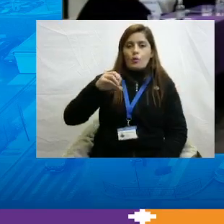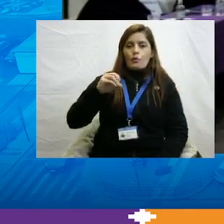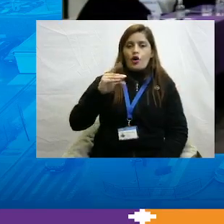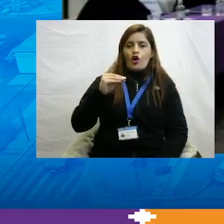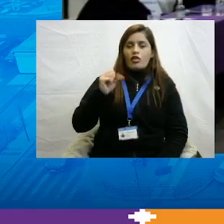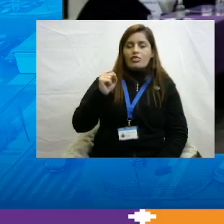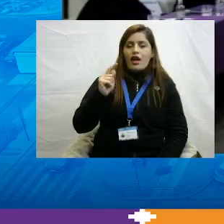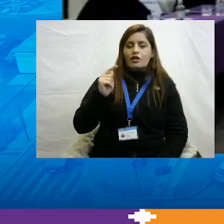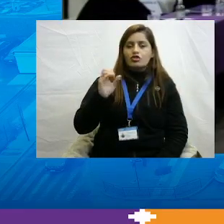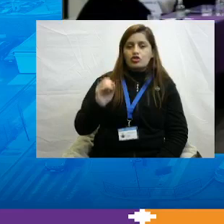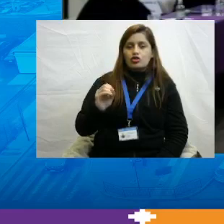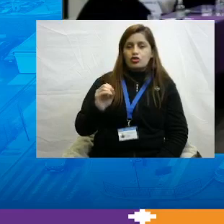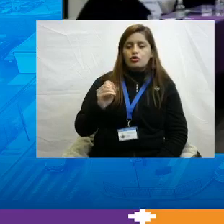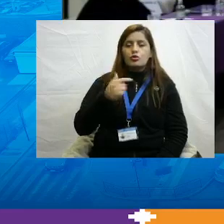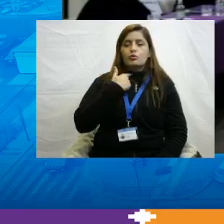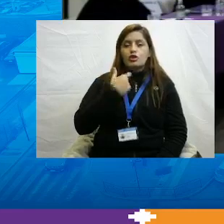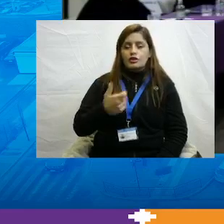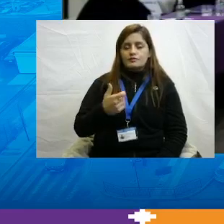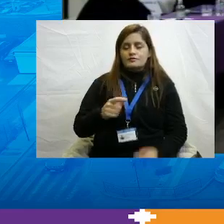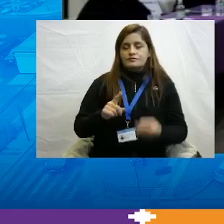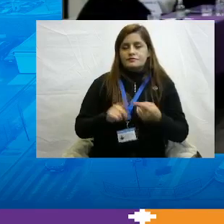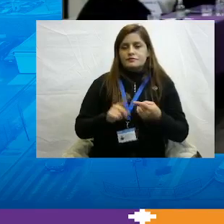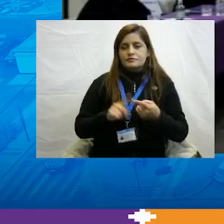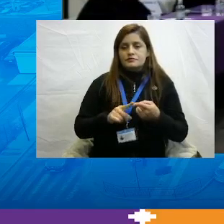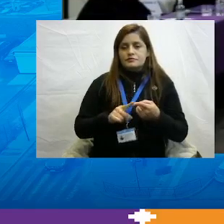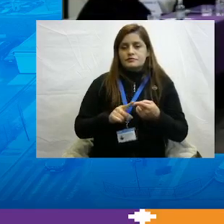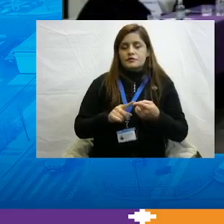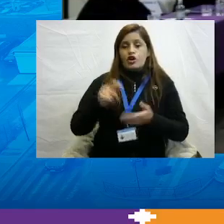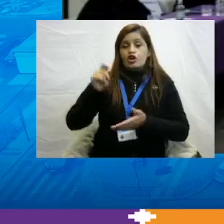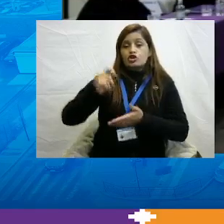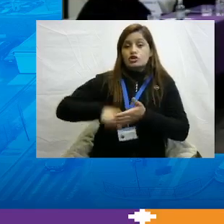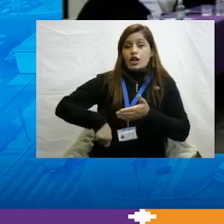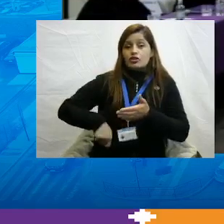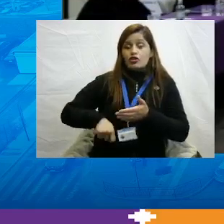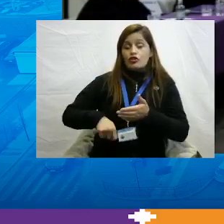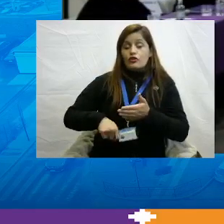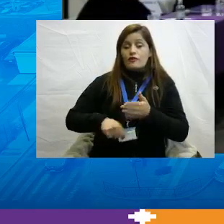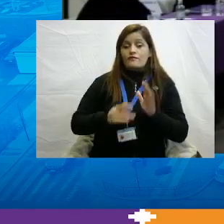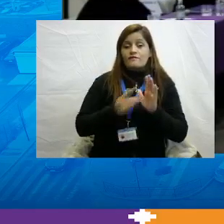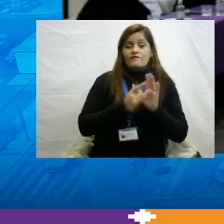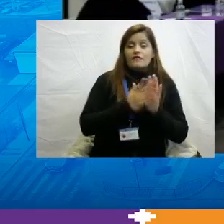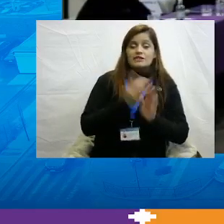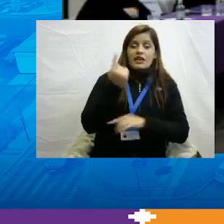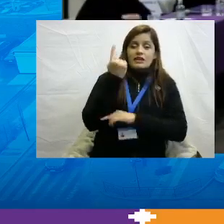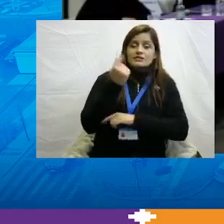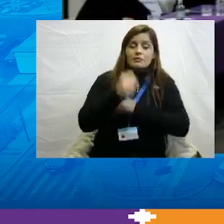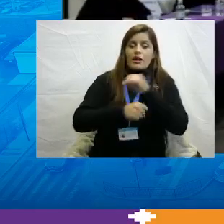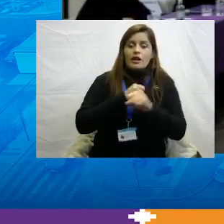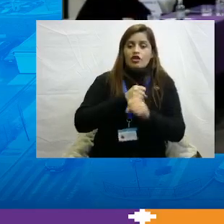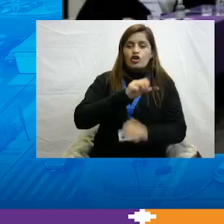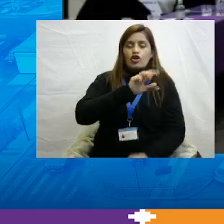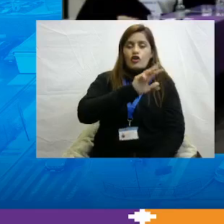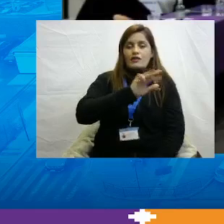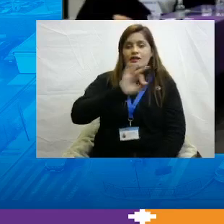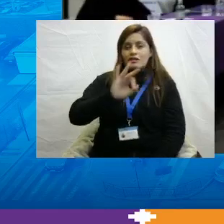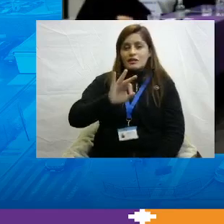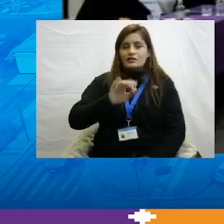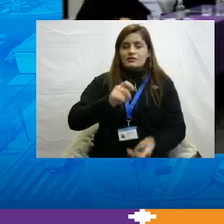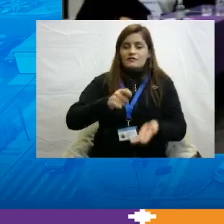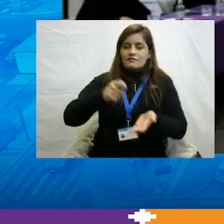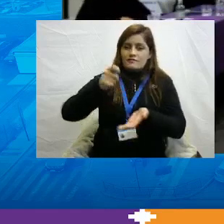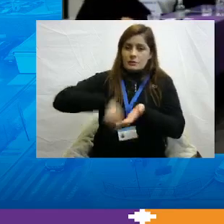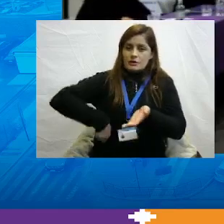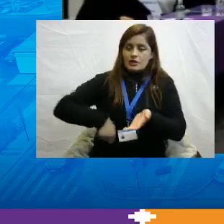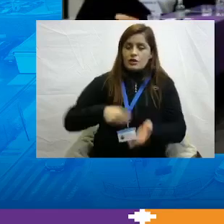mediante los siguientes argumentos. El contrato de comodato de fecha de diciembre del año 93 se otorgó por escritura pública por